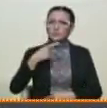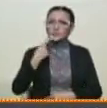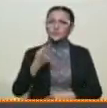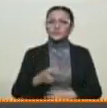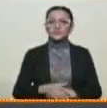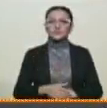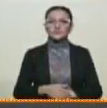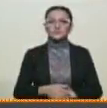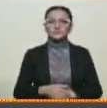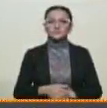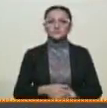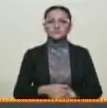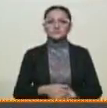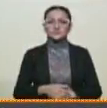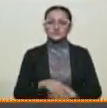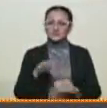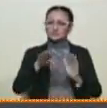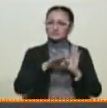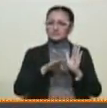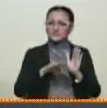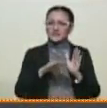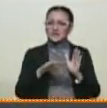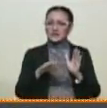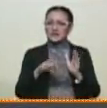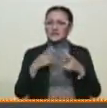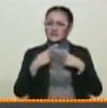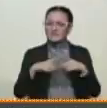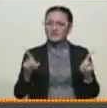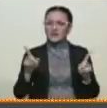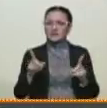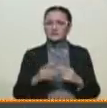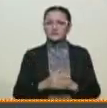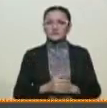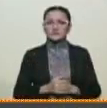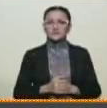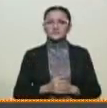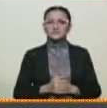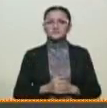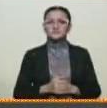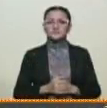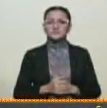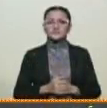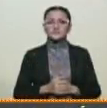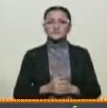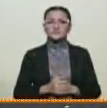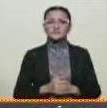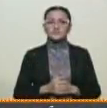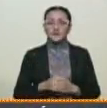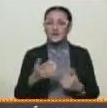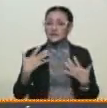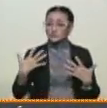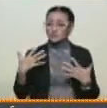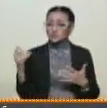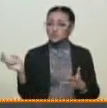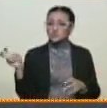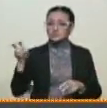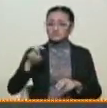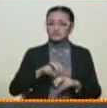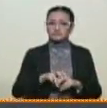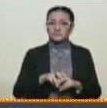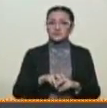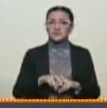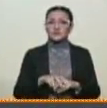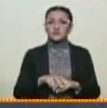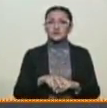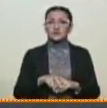en una etapa totalmente distinta a la que estamos viviendo. Venezuela ha entrado aceleradamente en lo que